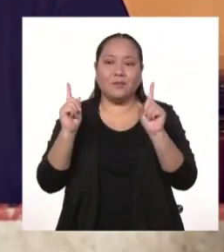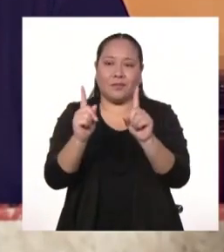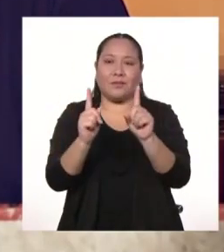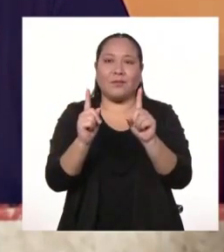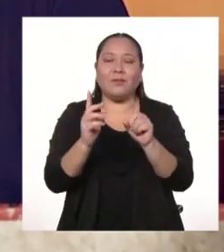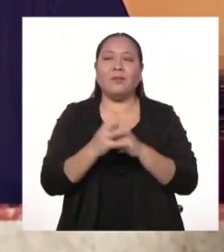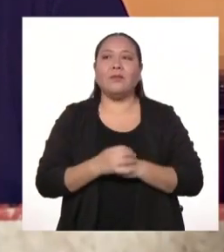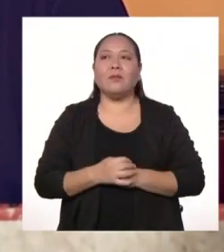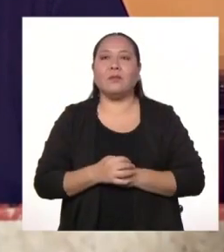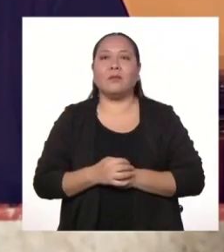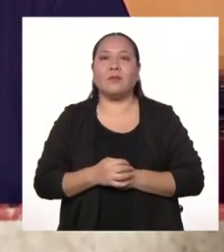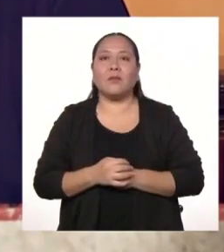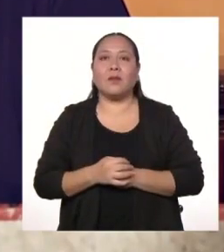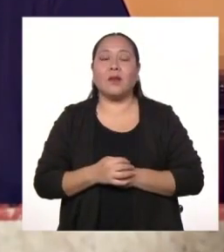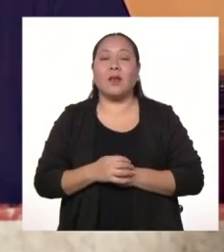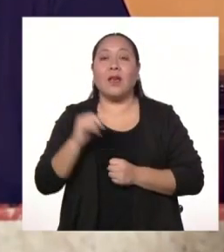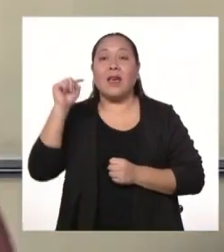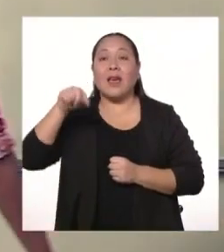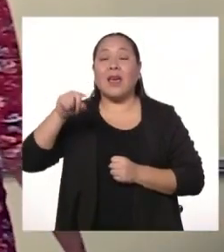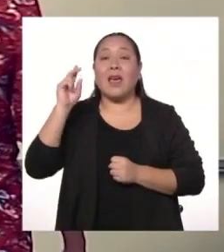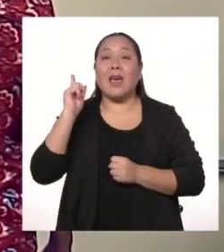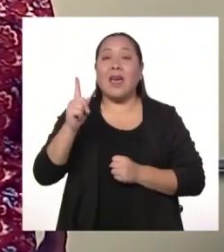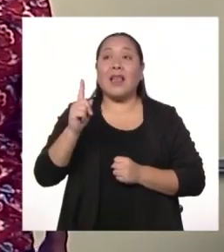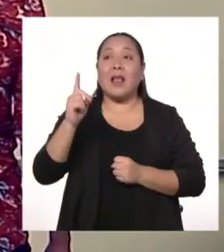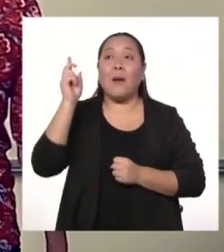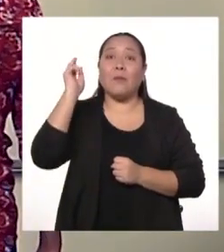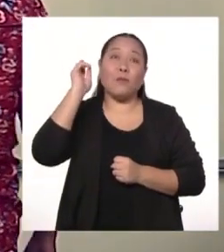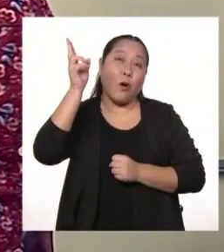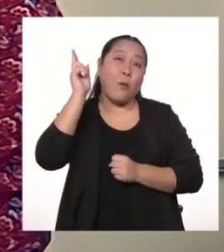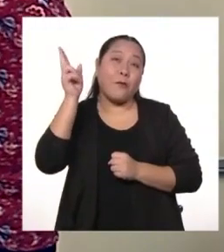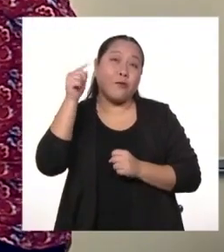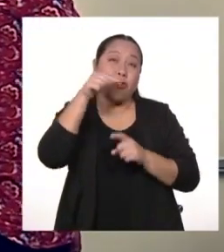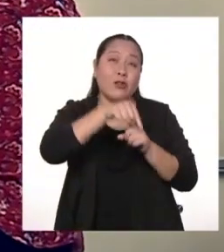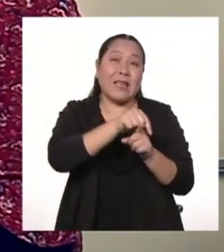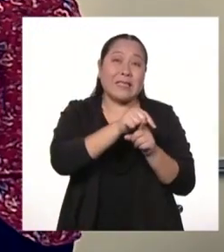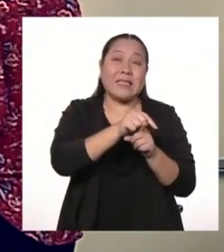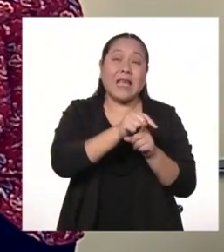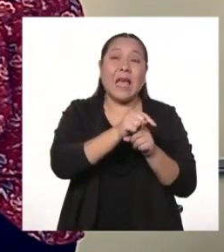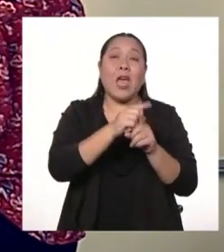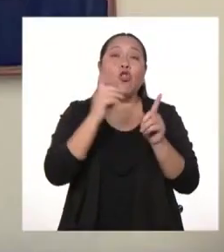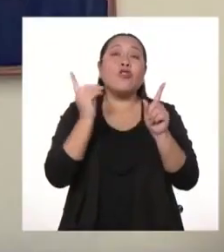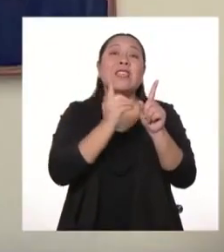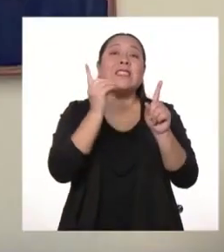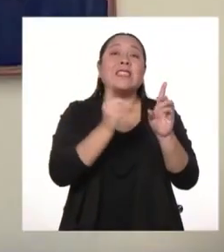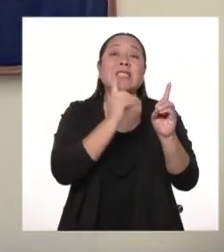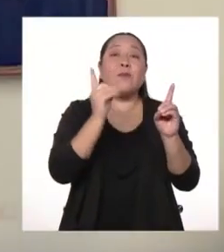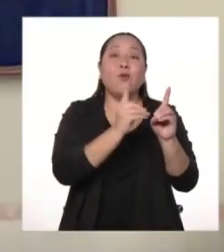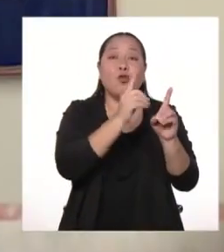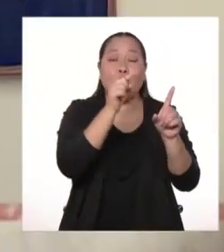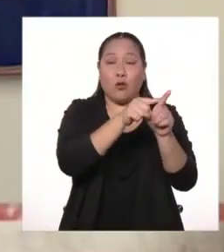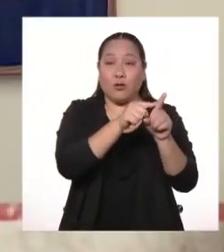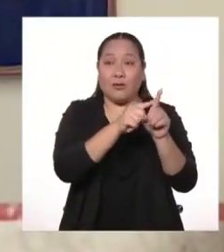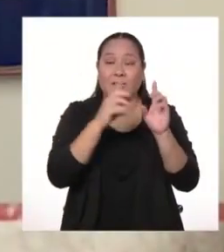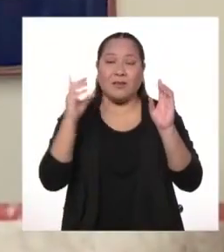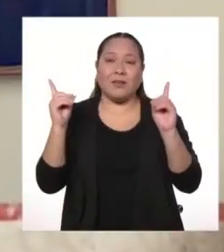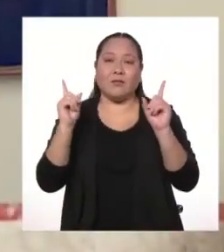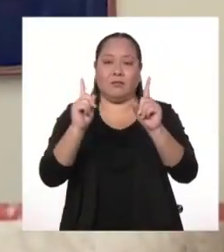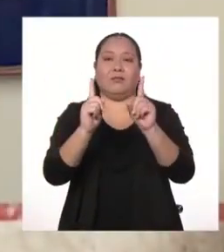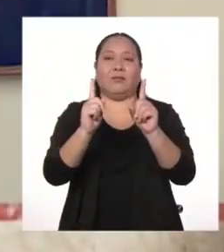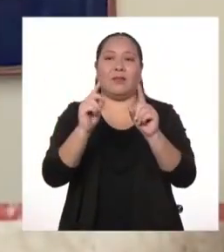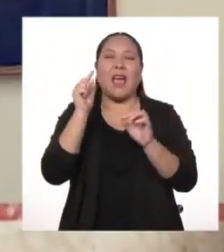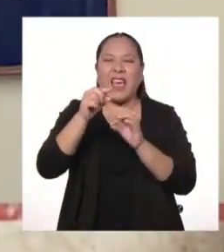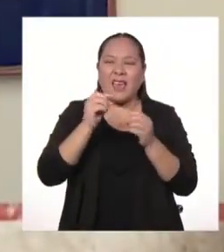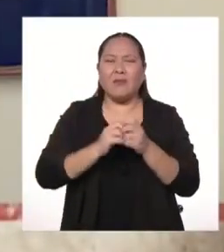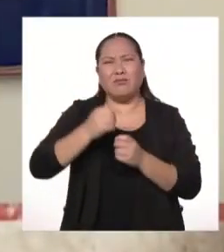Valdelomar, y eran unos duelos de sarcasmo, ¿no? Valdelomar perteneció a esa generación brillante